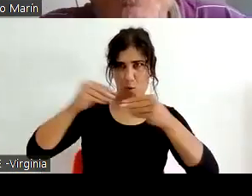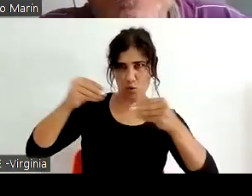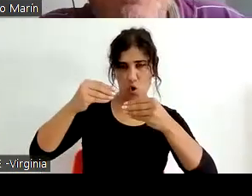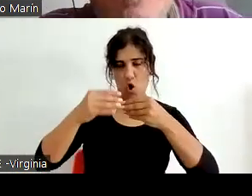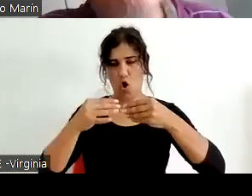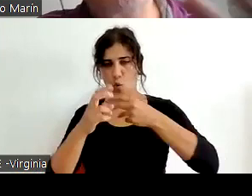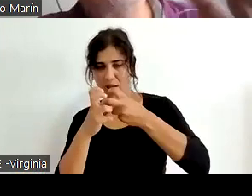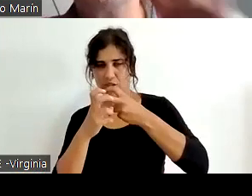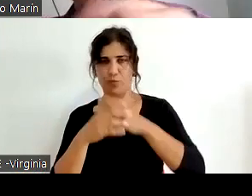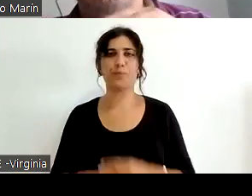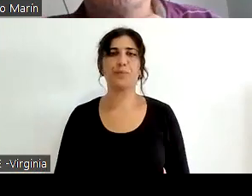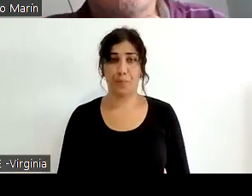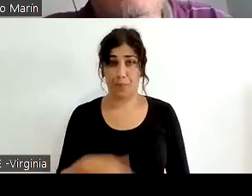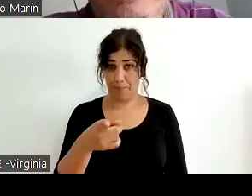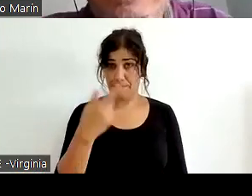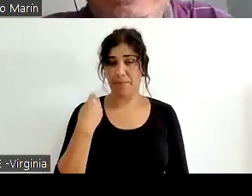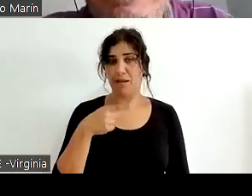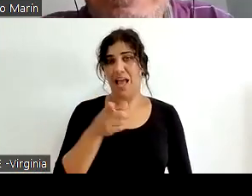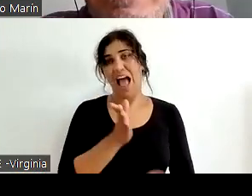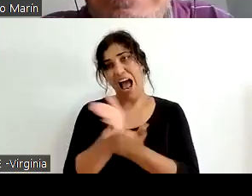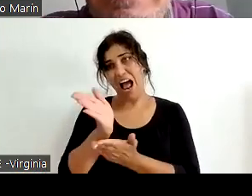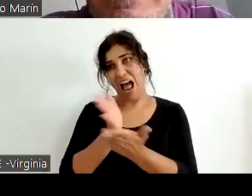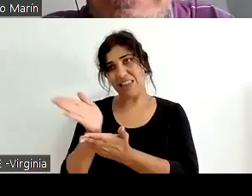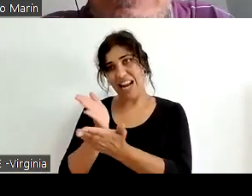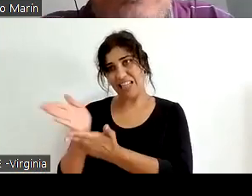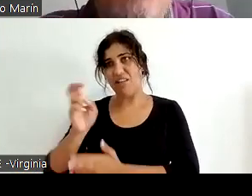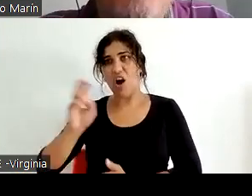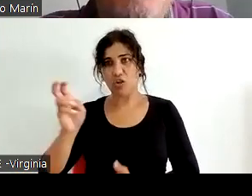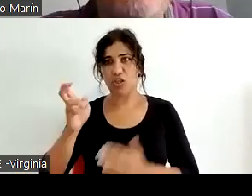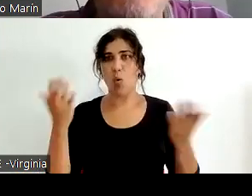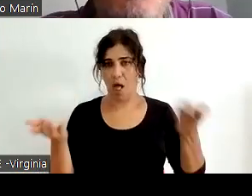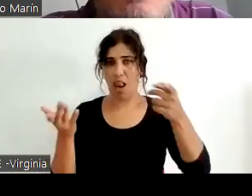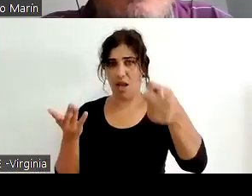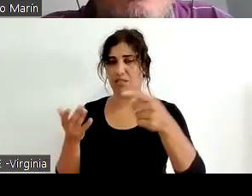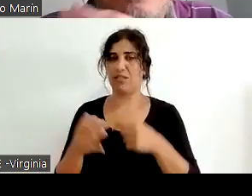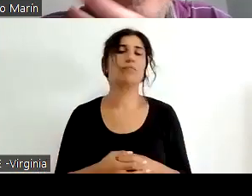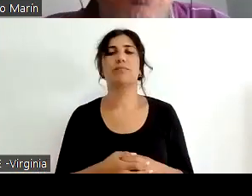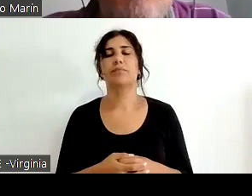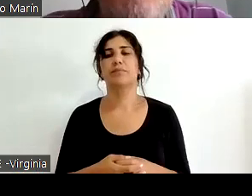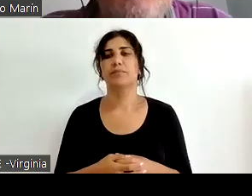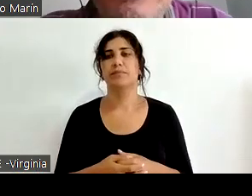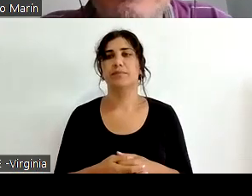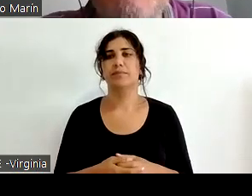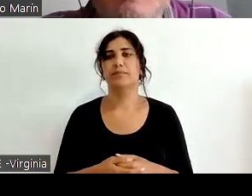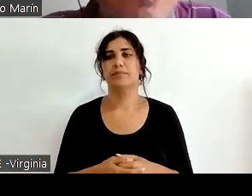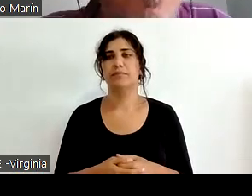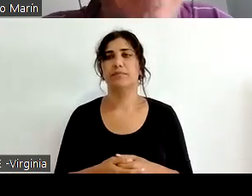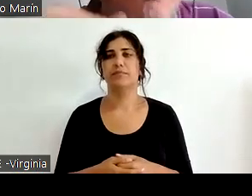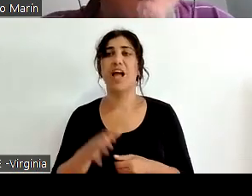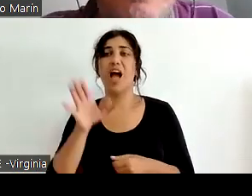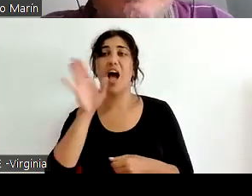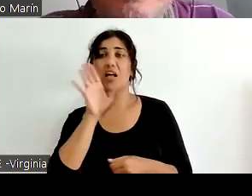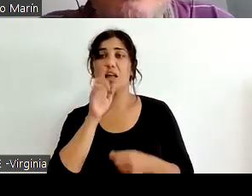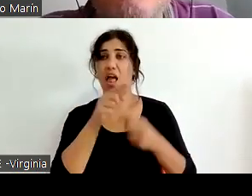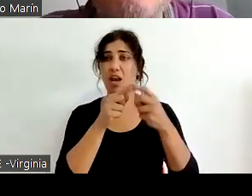Alternativas, por ejemplo, aquí ya estaríamos hablando quizás de otros componentes que no los hemos